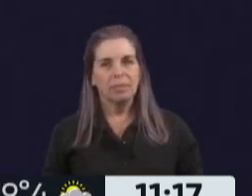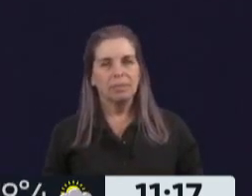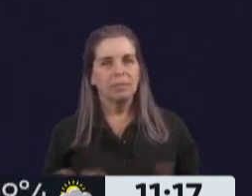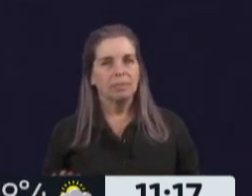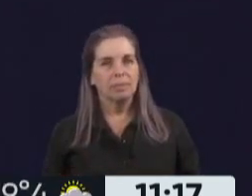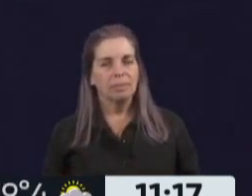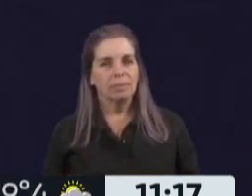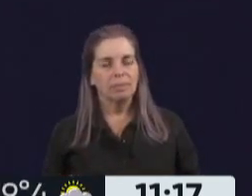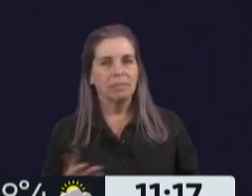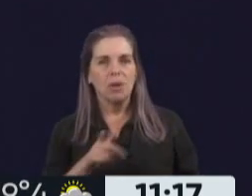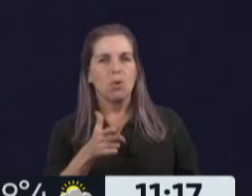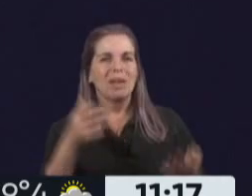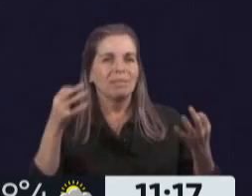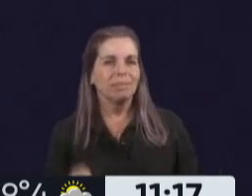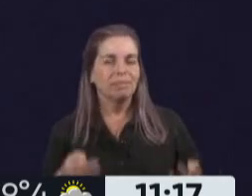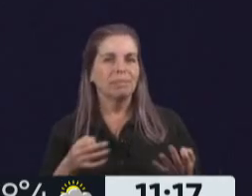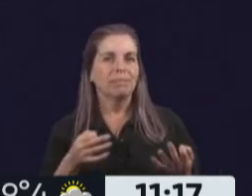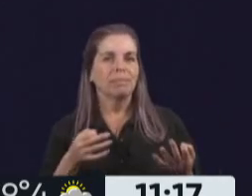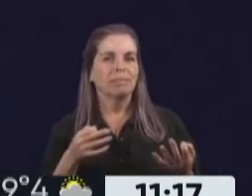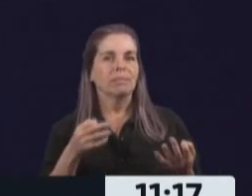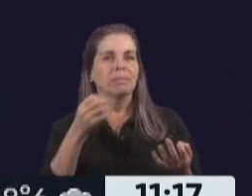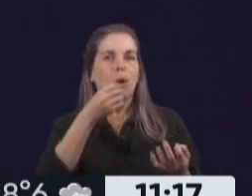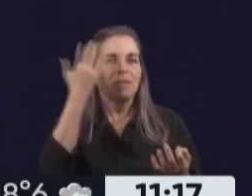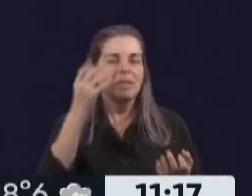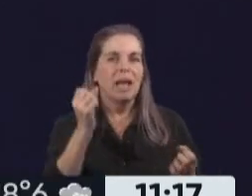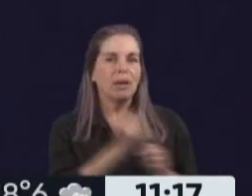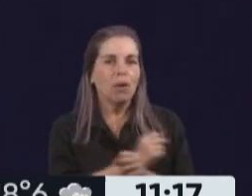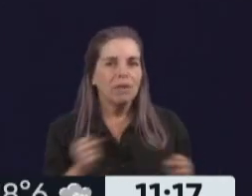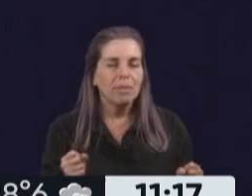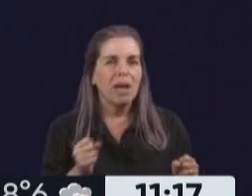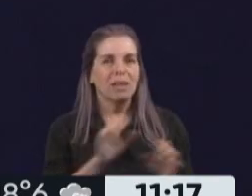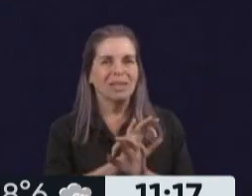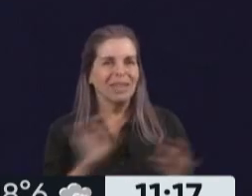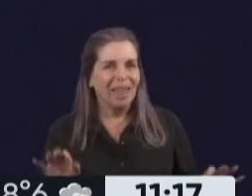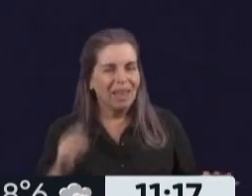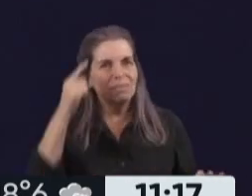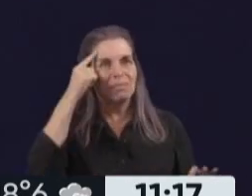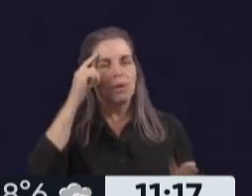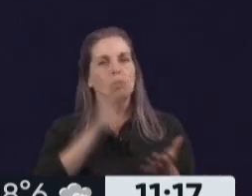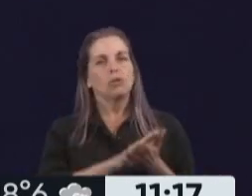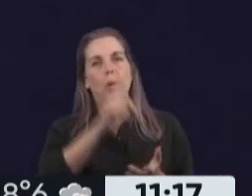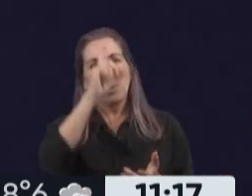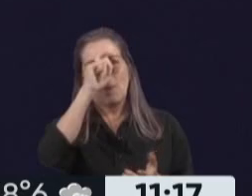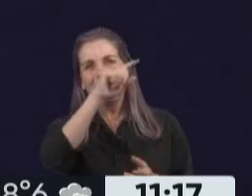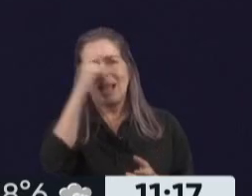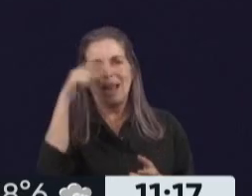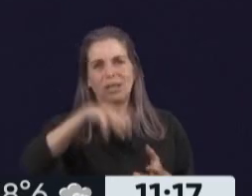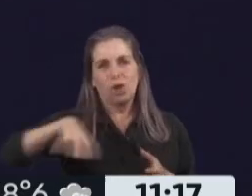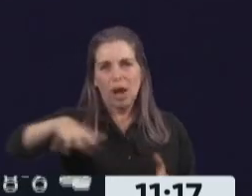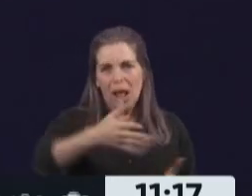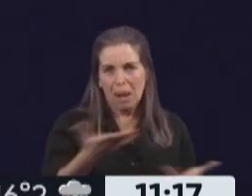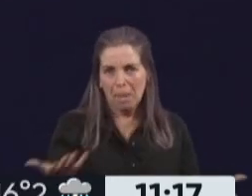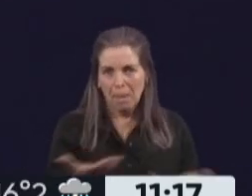Por lo tanto, no hay ninguna definición sobre el tema, ni se está evaluando todavía ningún traspaso de ningún hospital nacional. Lo que no quita que en algún